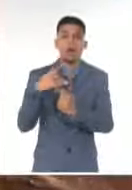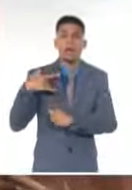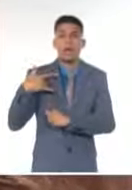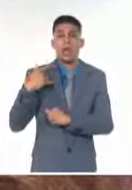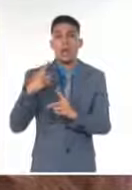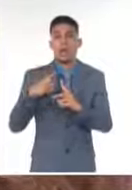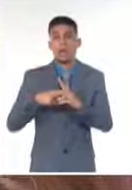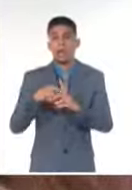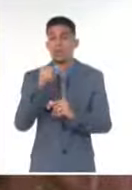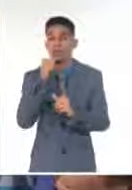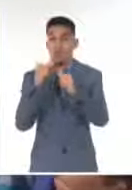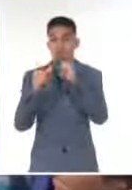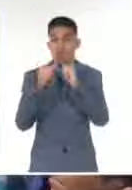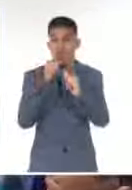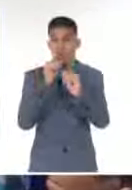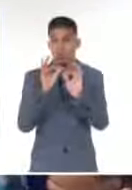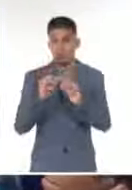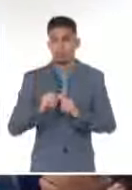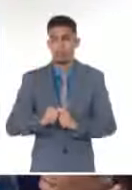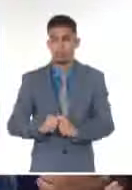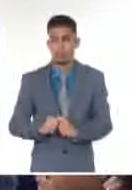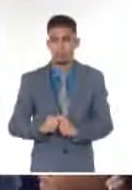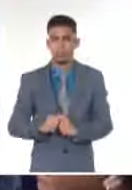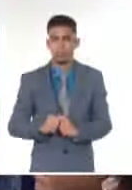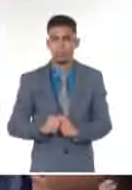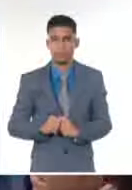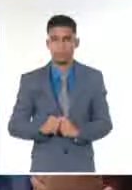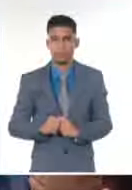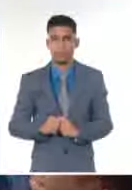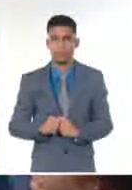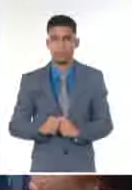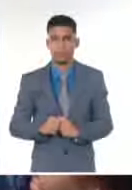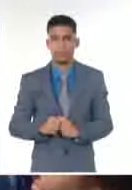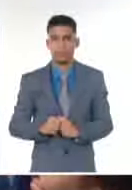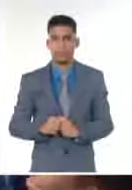diversos asuntos de la localidad. Talia González, Canal Cubano de Noticias.